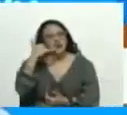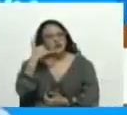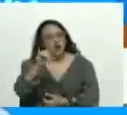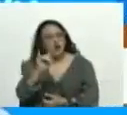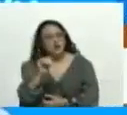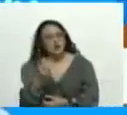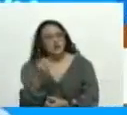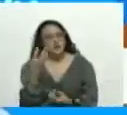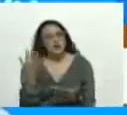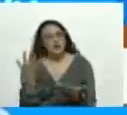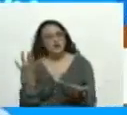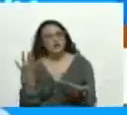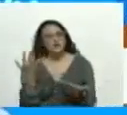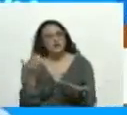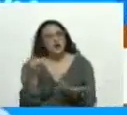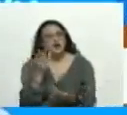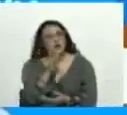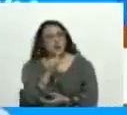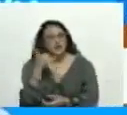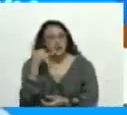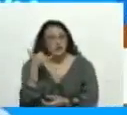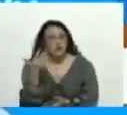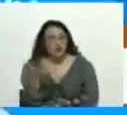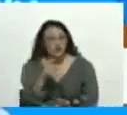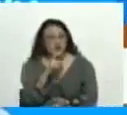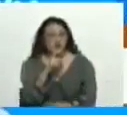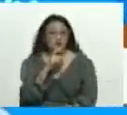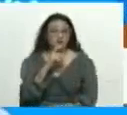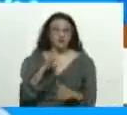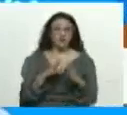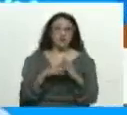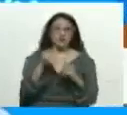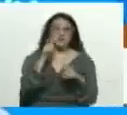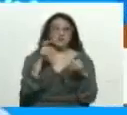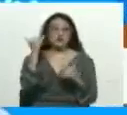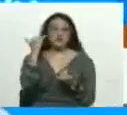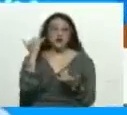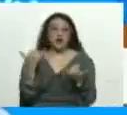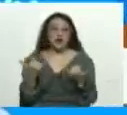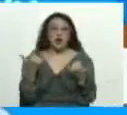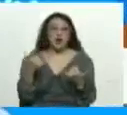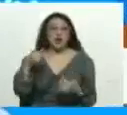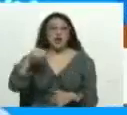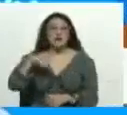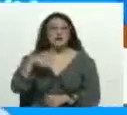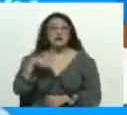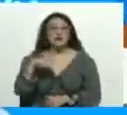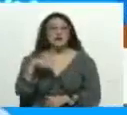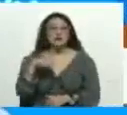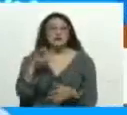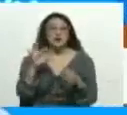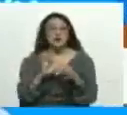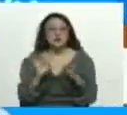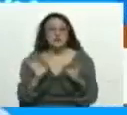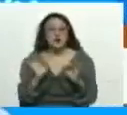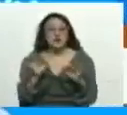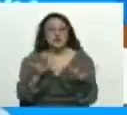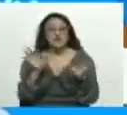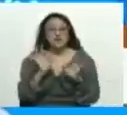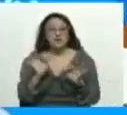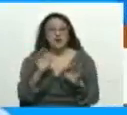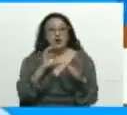o al revés hay alguien que no tenga un teléfono Imagínate lo que sería si ahora aquí consolidáramos una estrategia